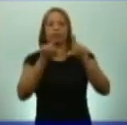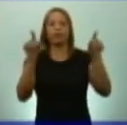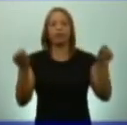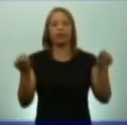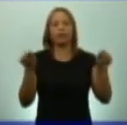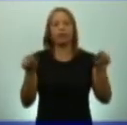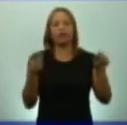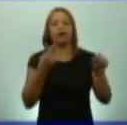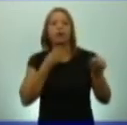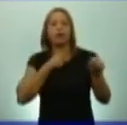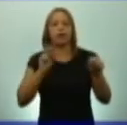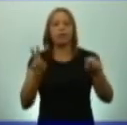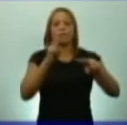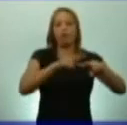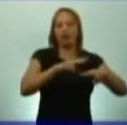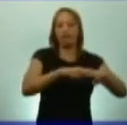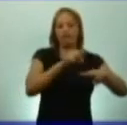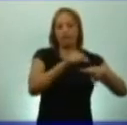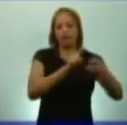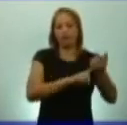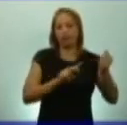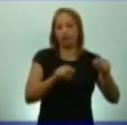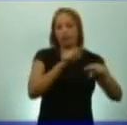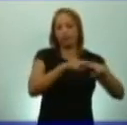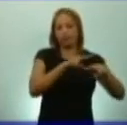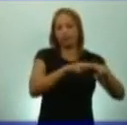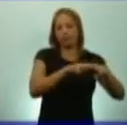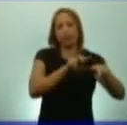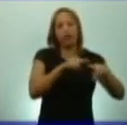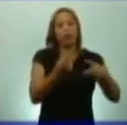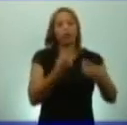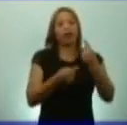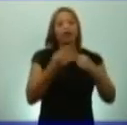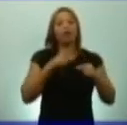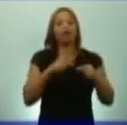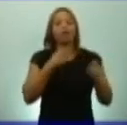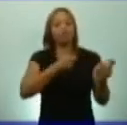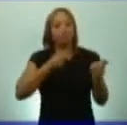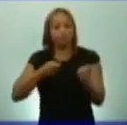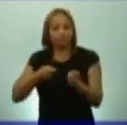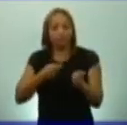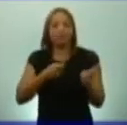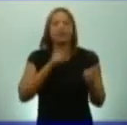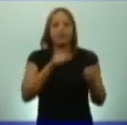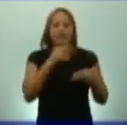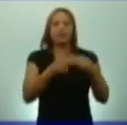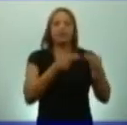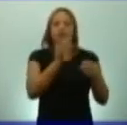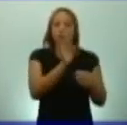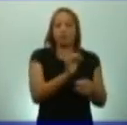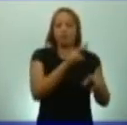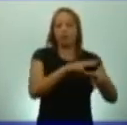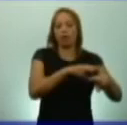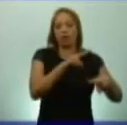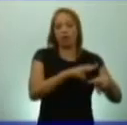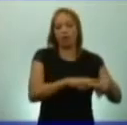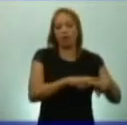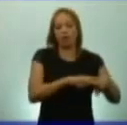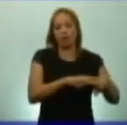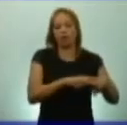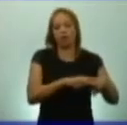en la provincia de La Habana, porque algunas de las agresiones de las que comentamos se produjeron en esa provincia,